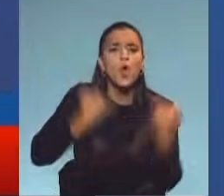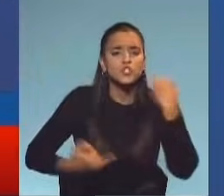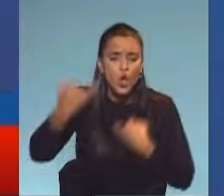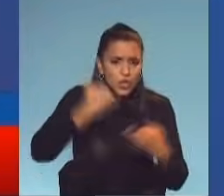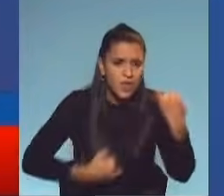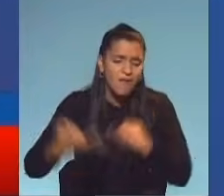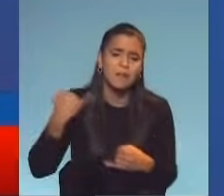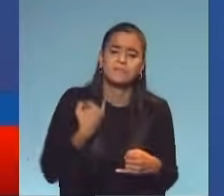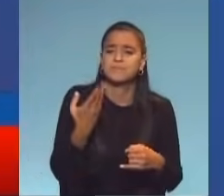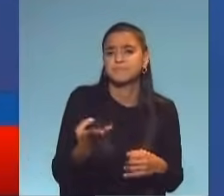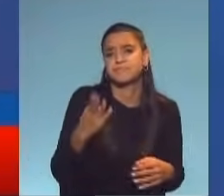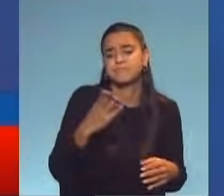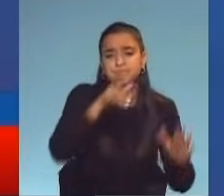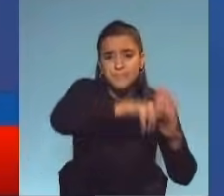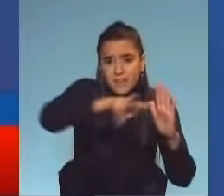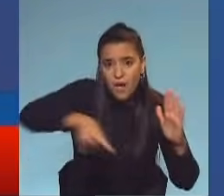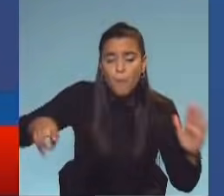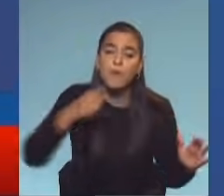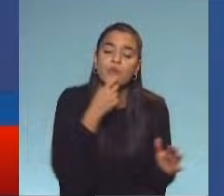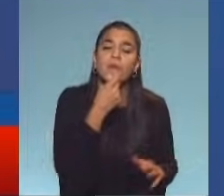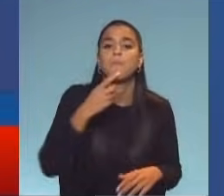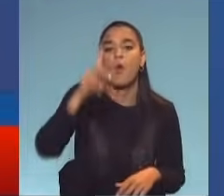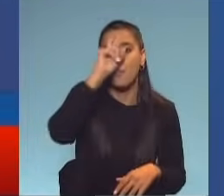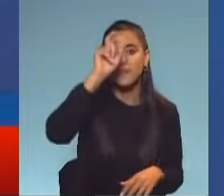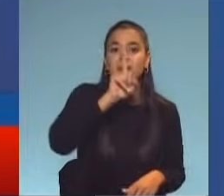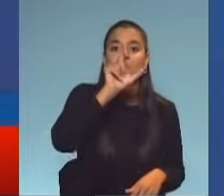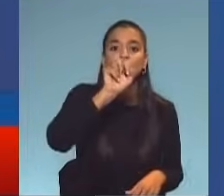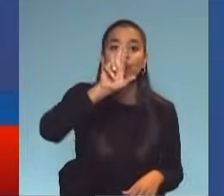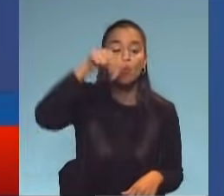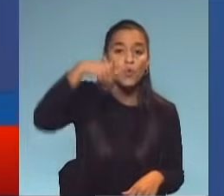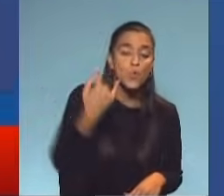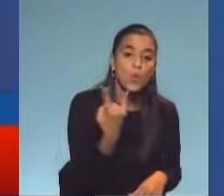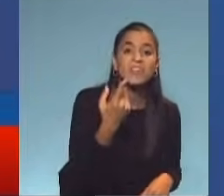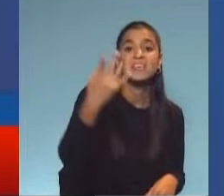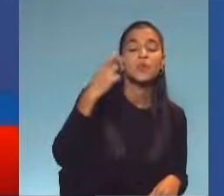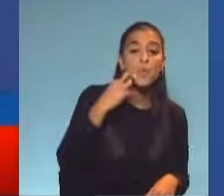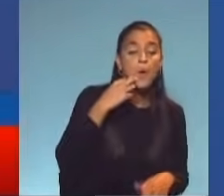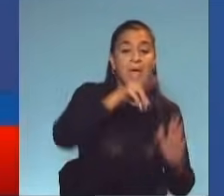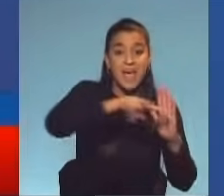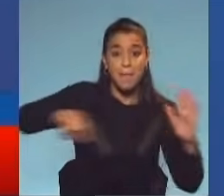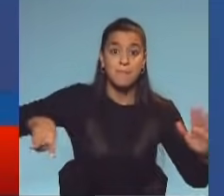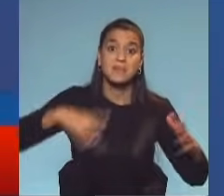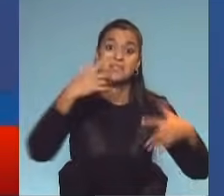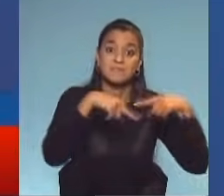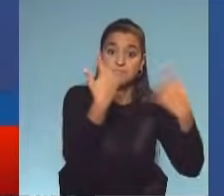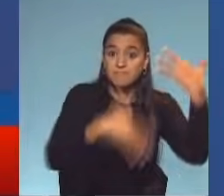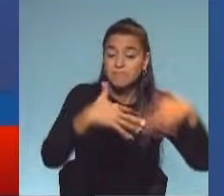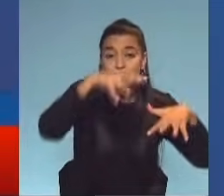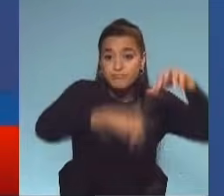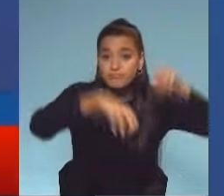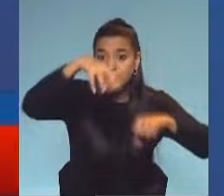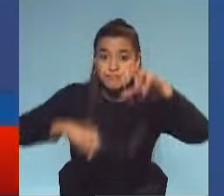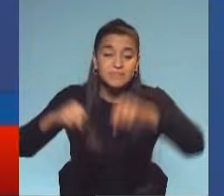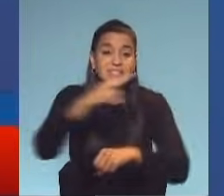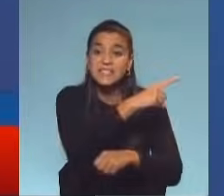que la capacidad, por ejemplo, en el Hospital Tornú, de 19 camas de terapia intensiva y terapia intermedia, estaban ocupadas, o sea, estaban